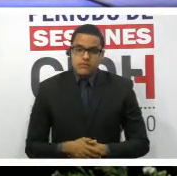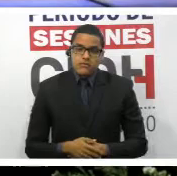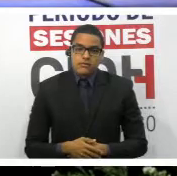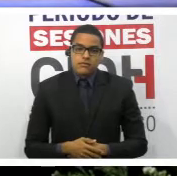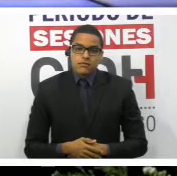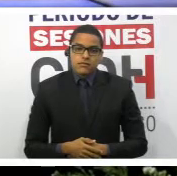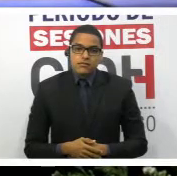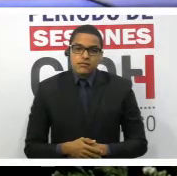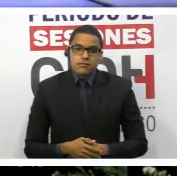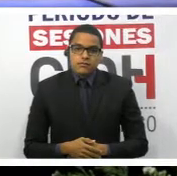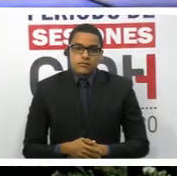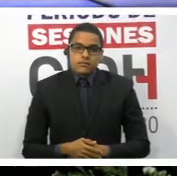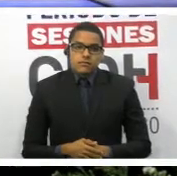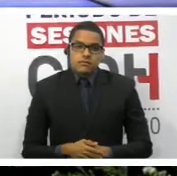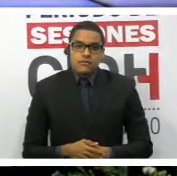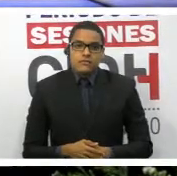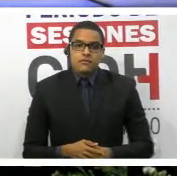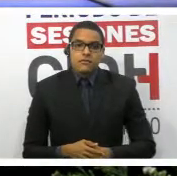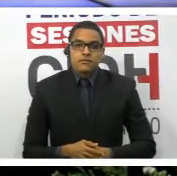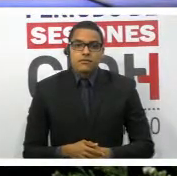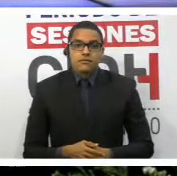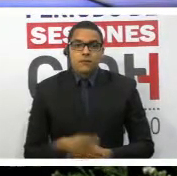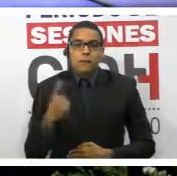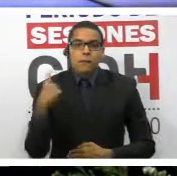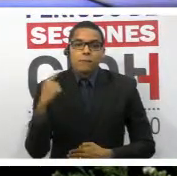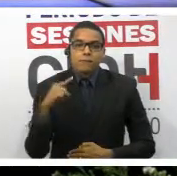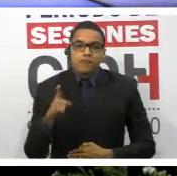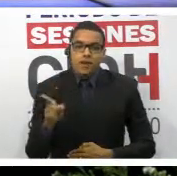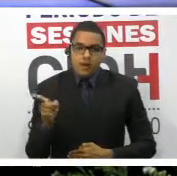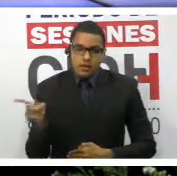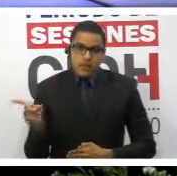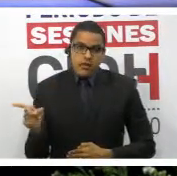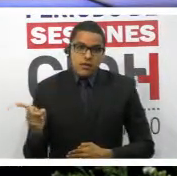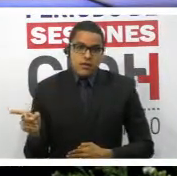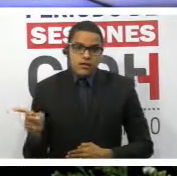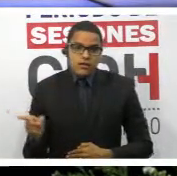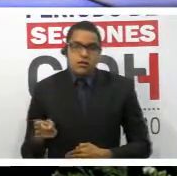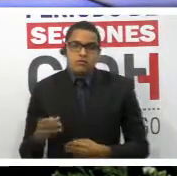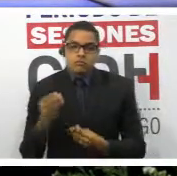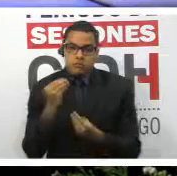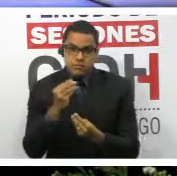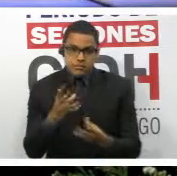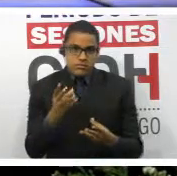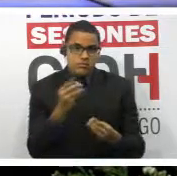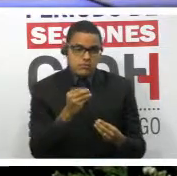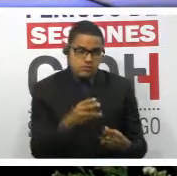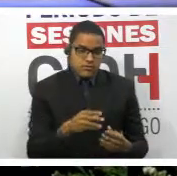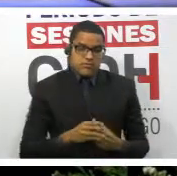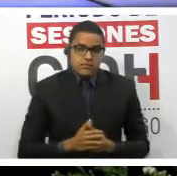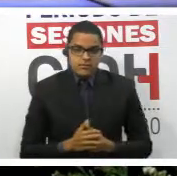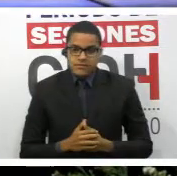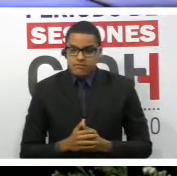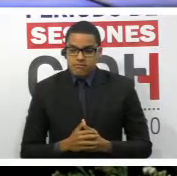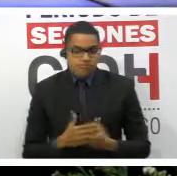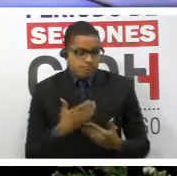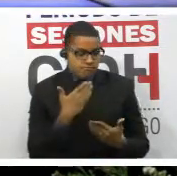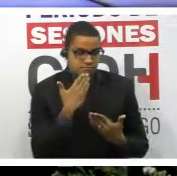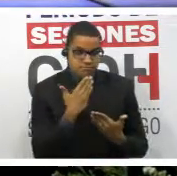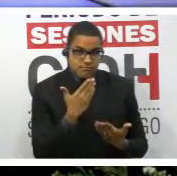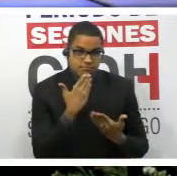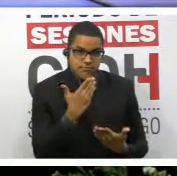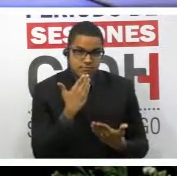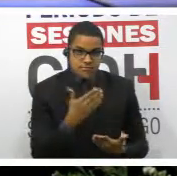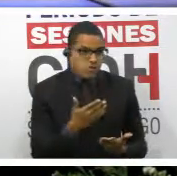anderson making the presentation bueno muchas gracias por haber solicitado